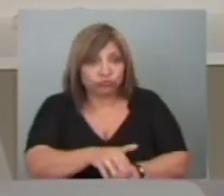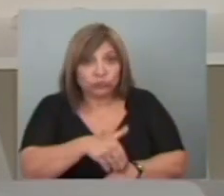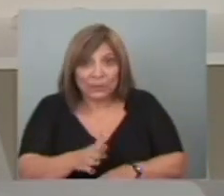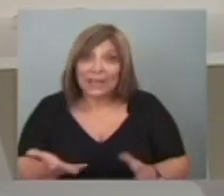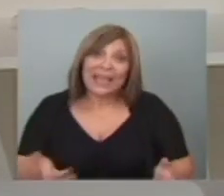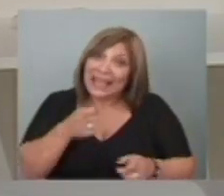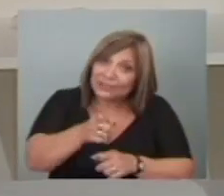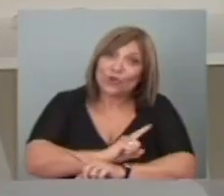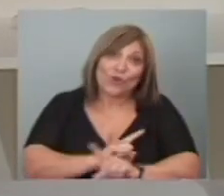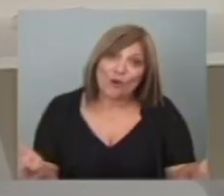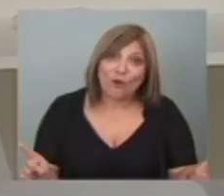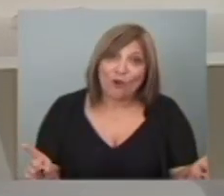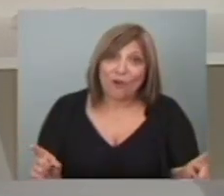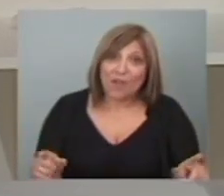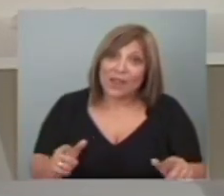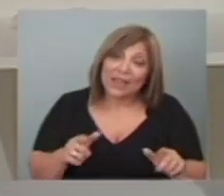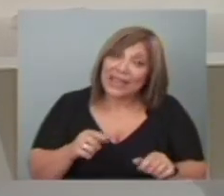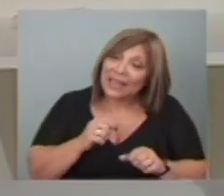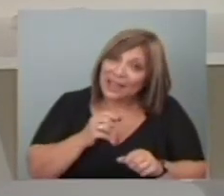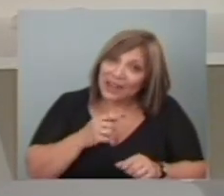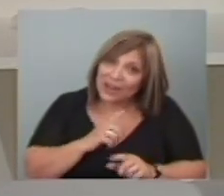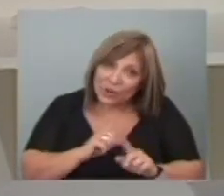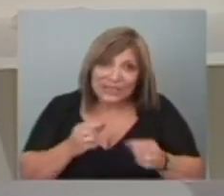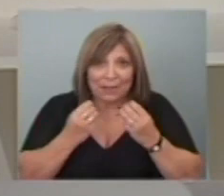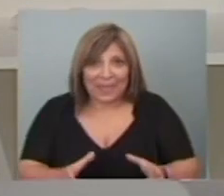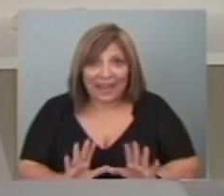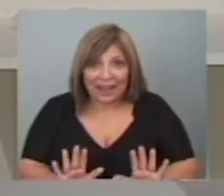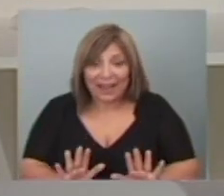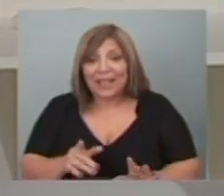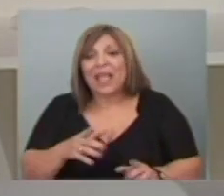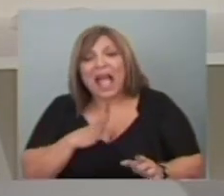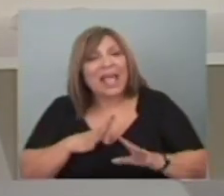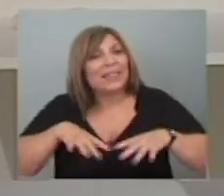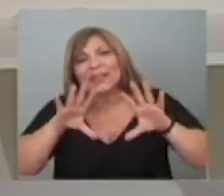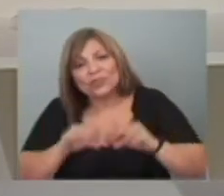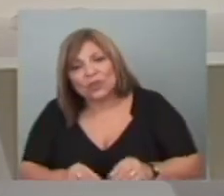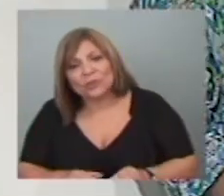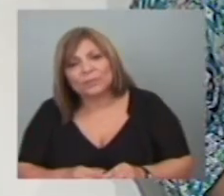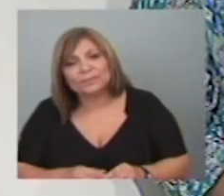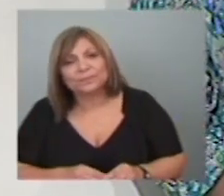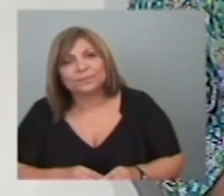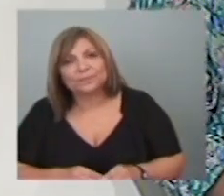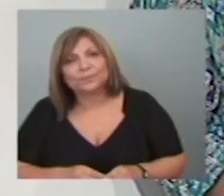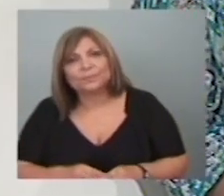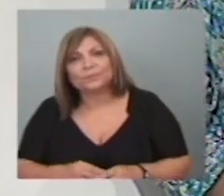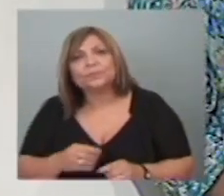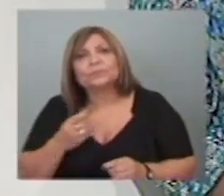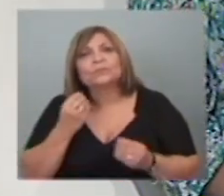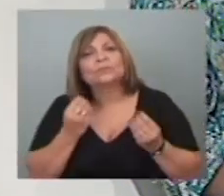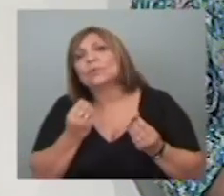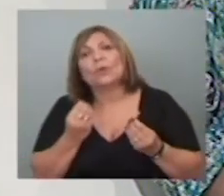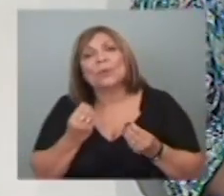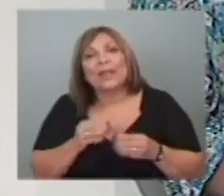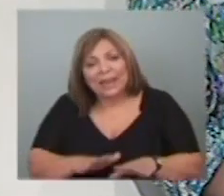que no puede ser. Pero que hay de todo, sí lo hay, por supuesto que sí. Rinche, ¿cómo es la inserción